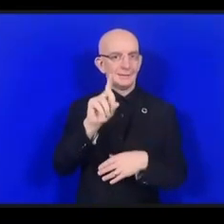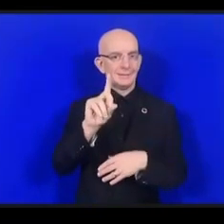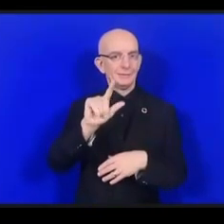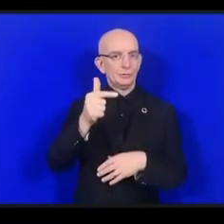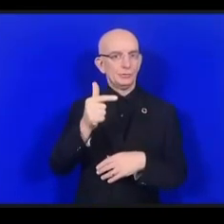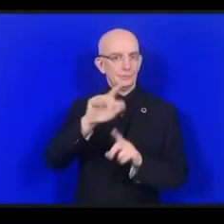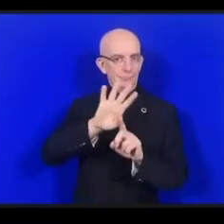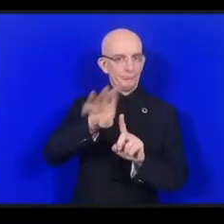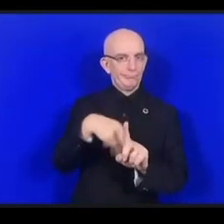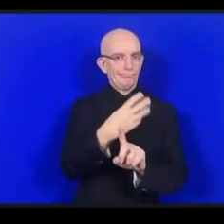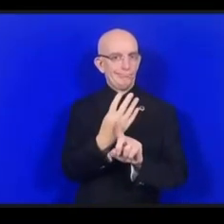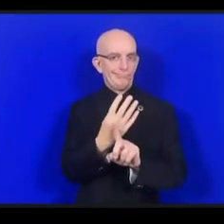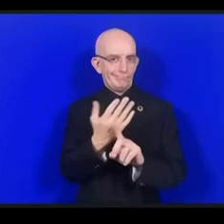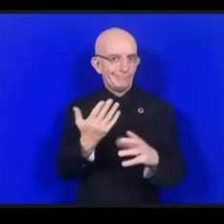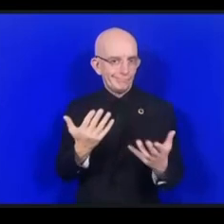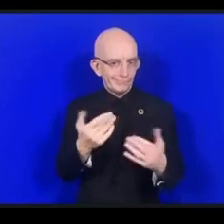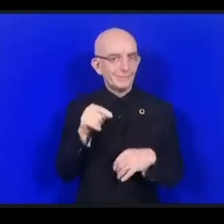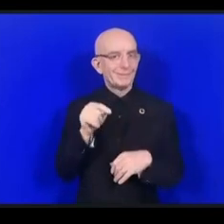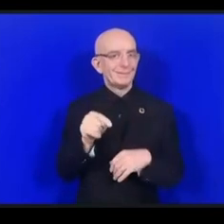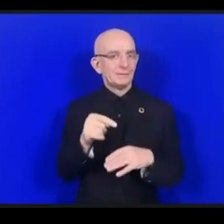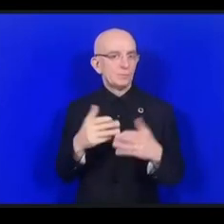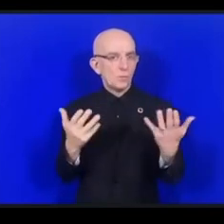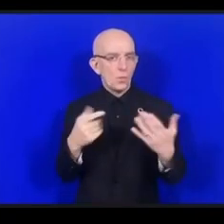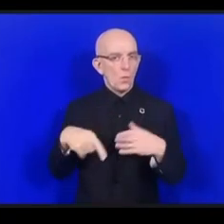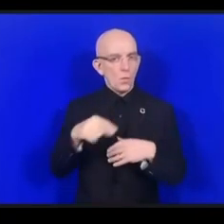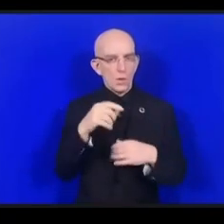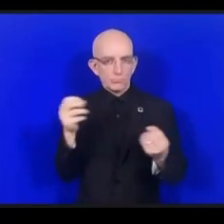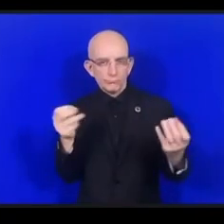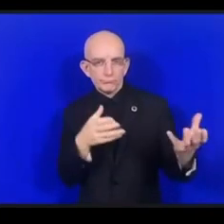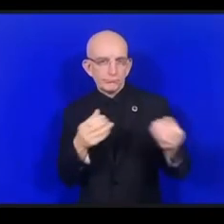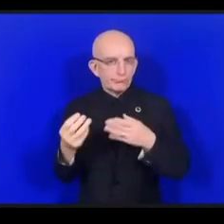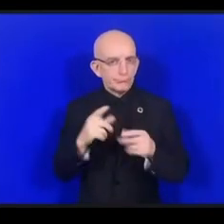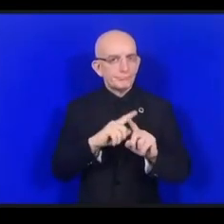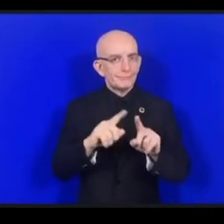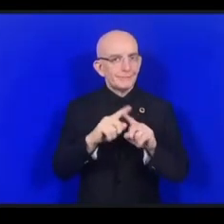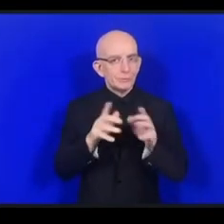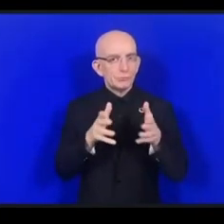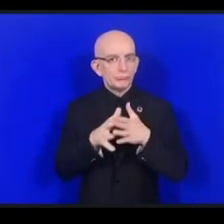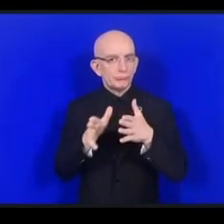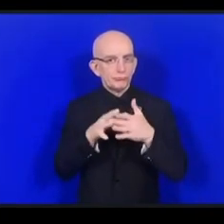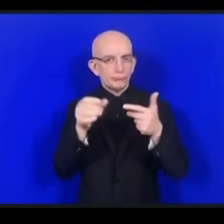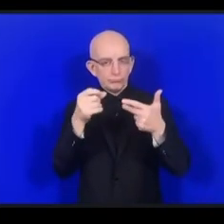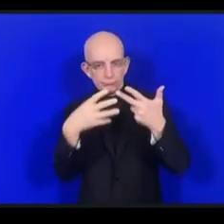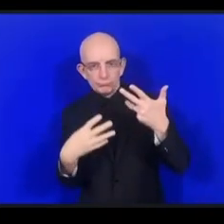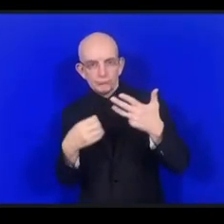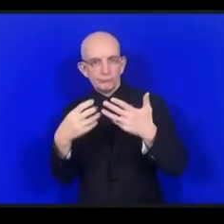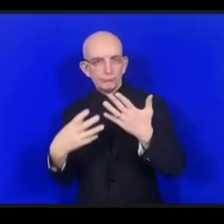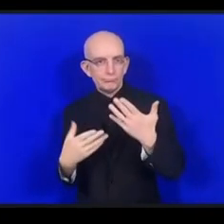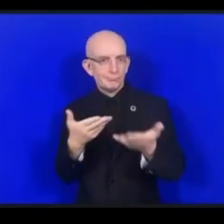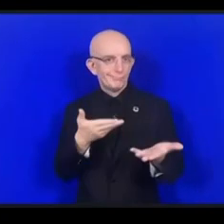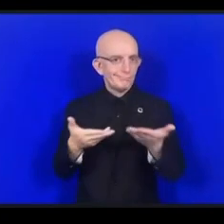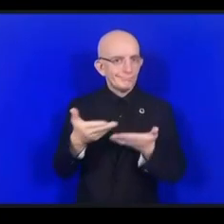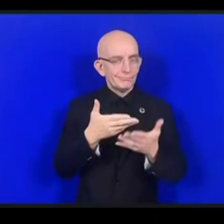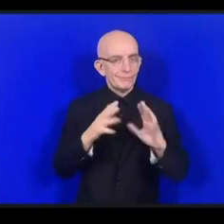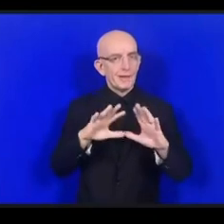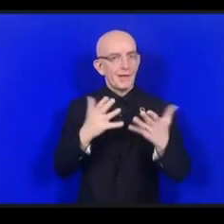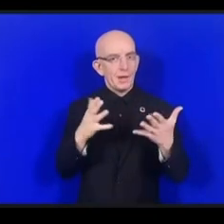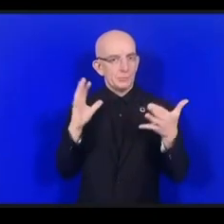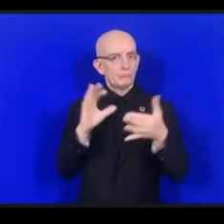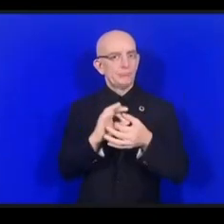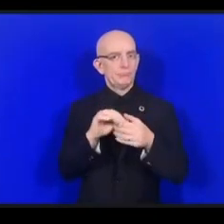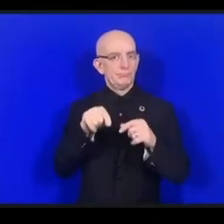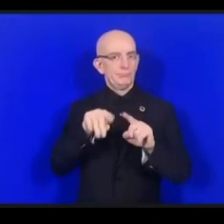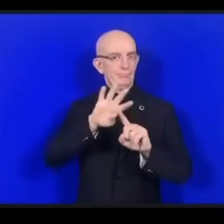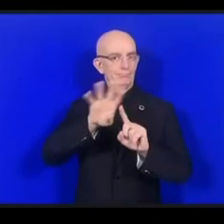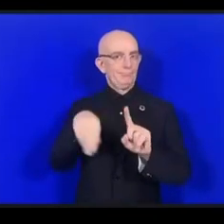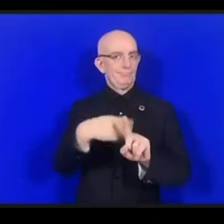trabajo de qué forma se vincula con los odss con cuál en concreto y esto también se va a mostrar en los siguientes